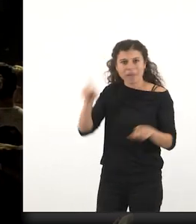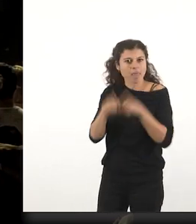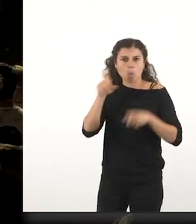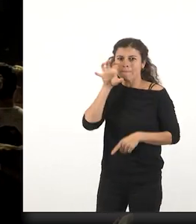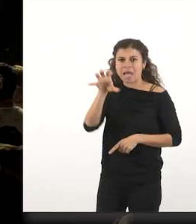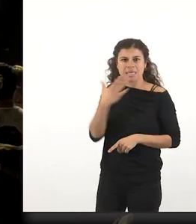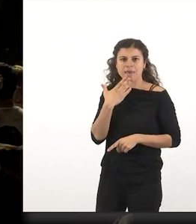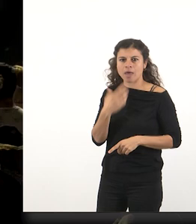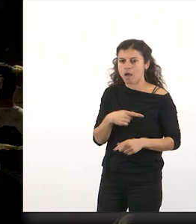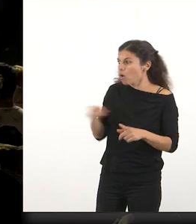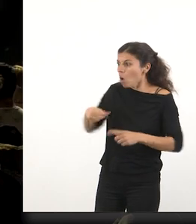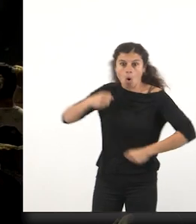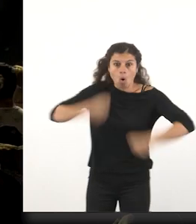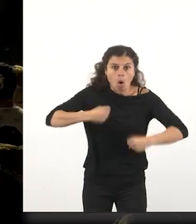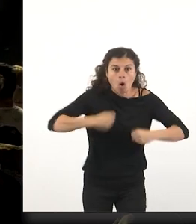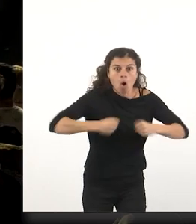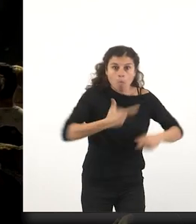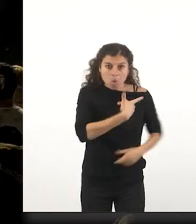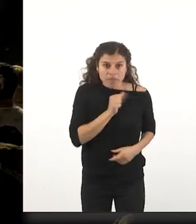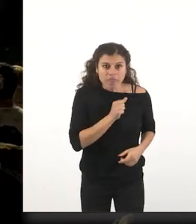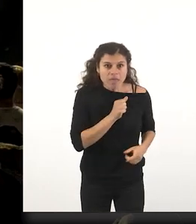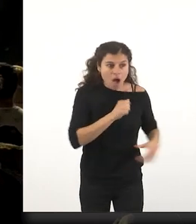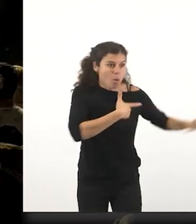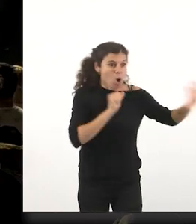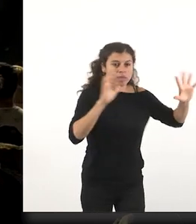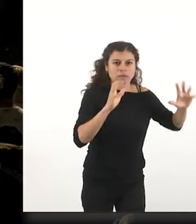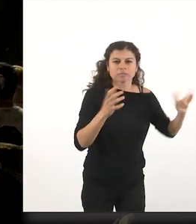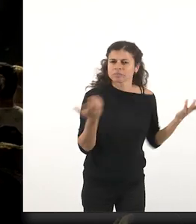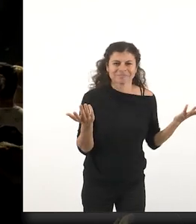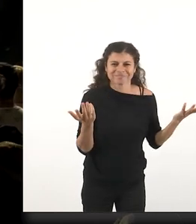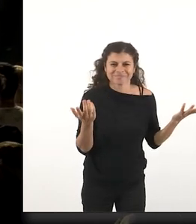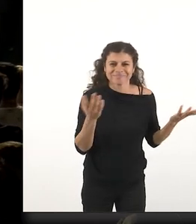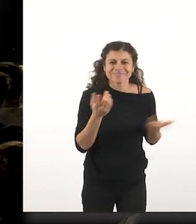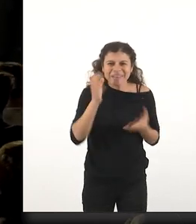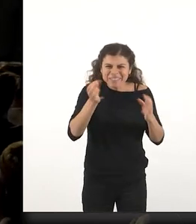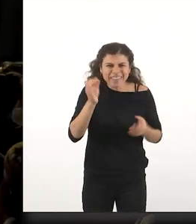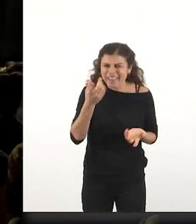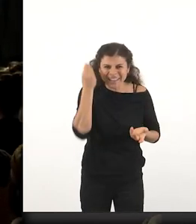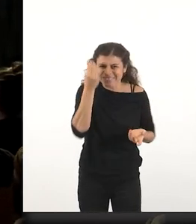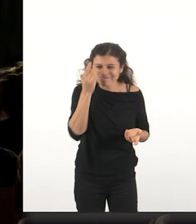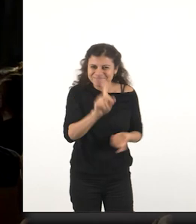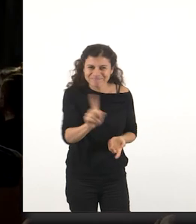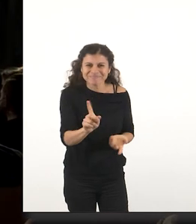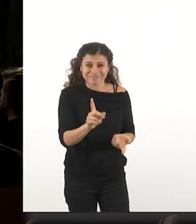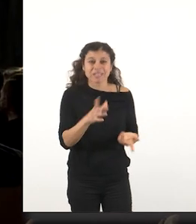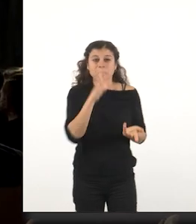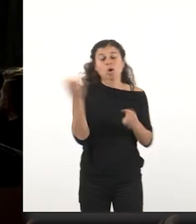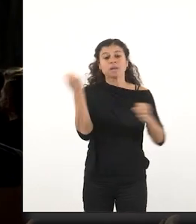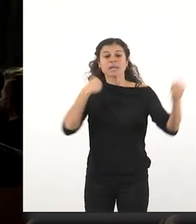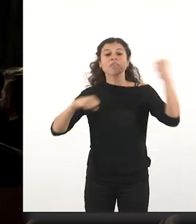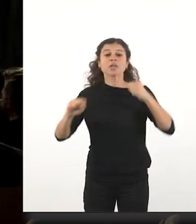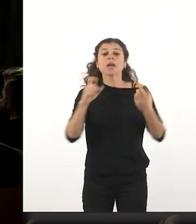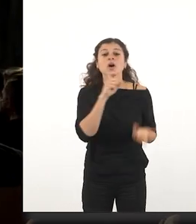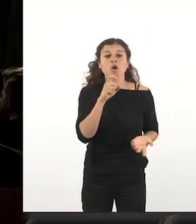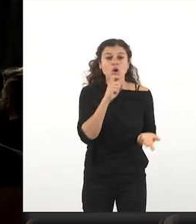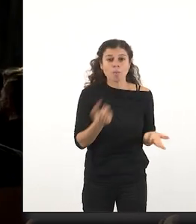tenga esta postura sea un, hostia, policía. ¡Oh! A que la imagen no suscabe en la cabeza. Sabéis que el tío va a reaccionar como aprendió de que era niño, pero miren